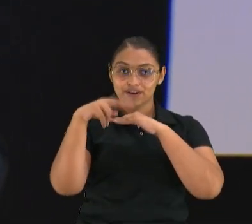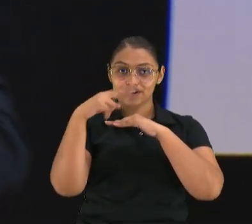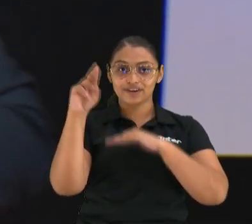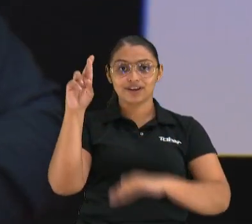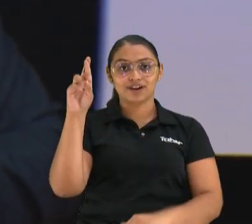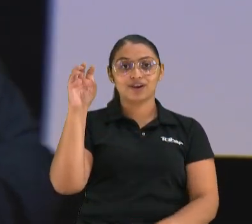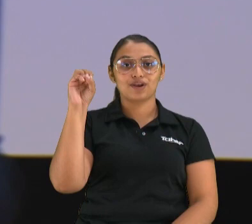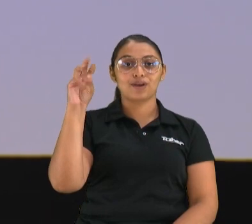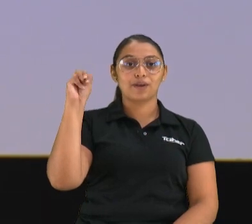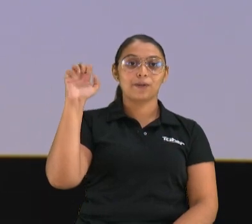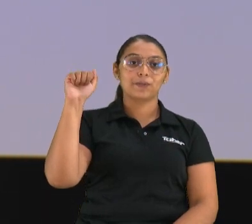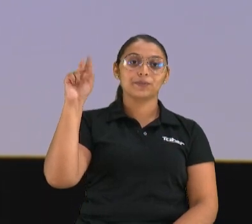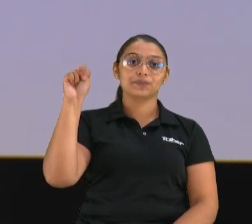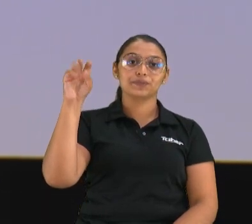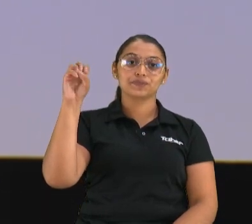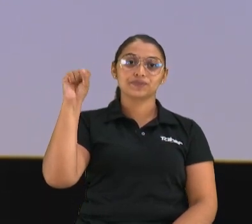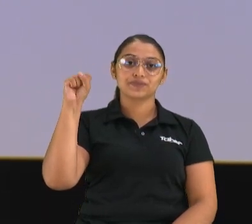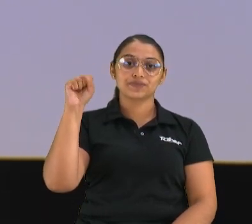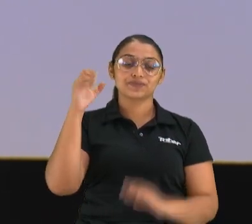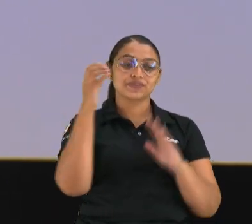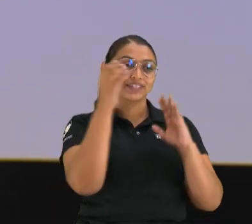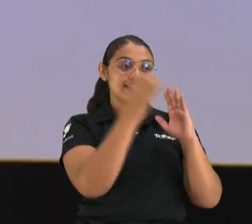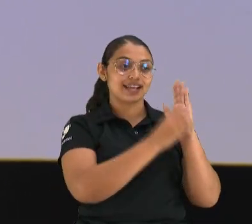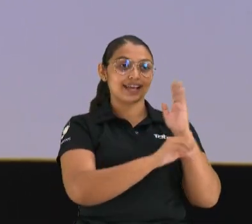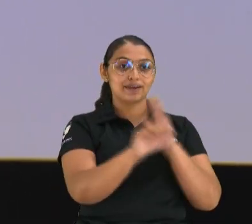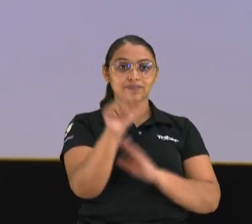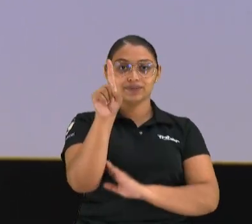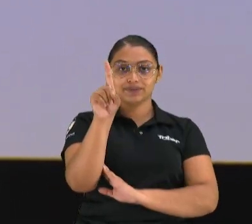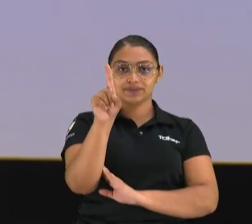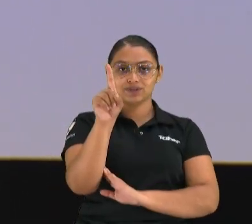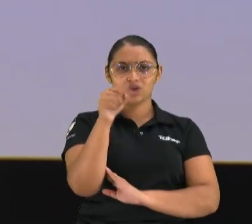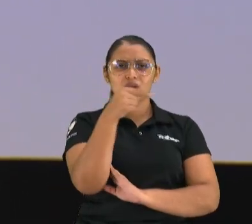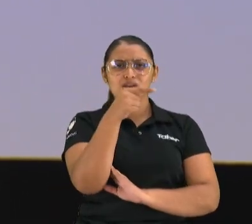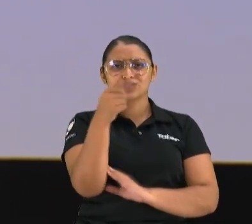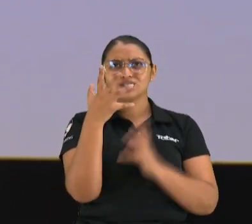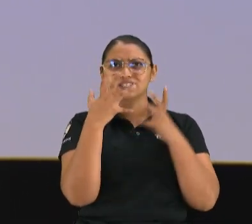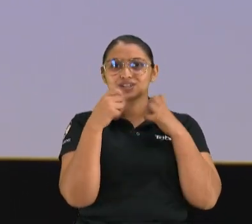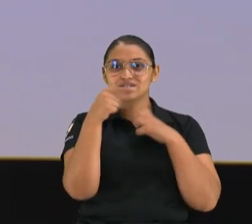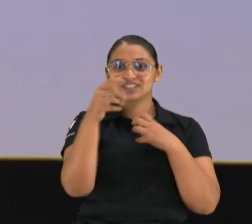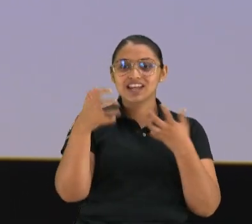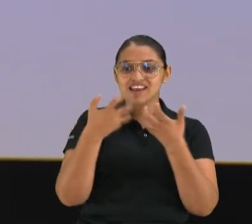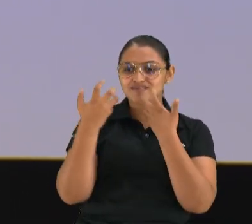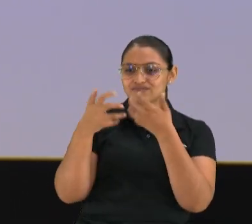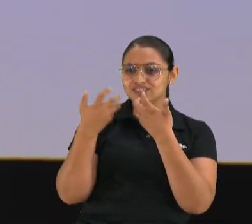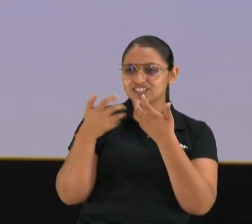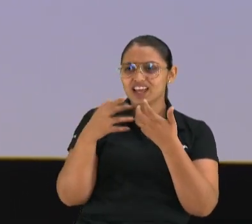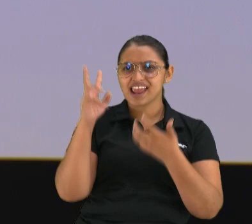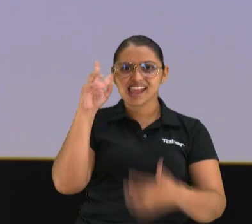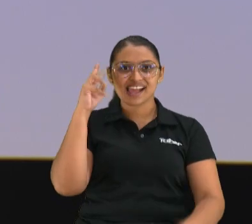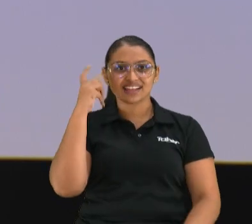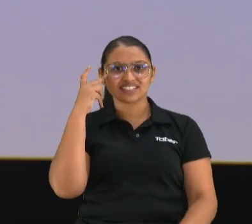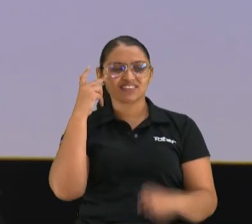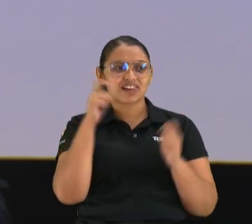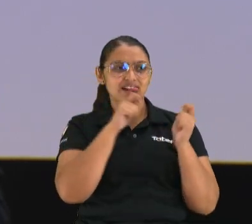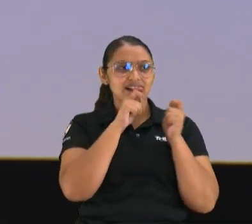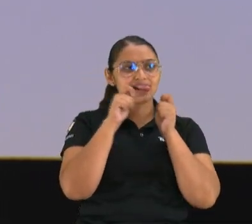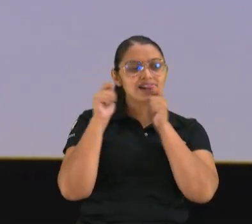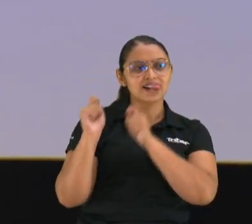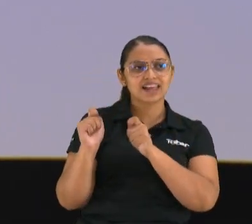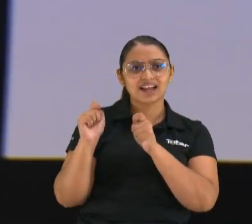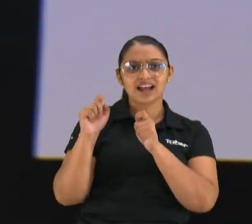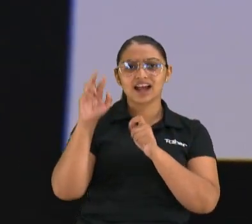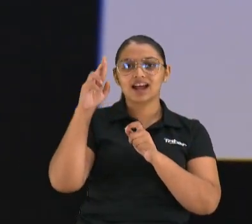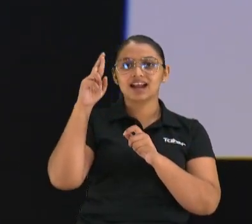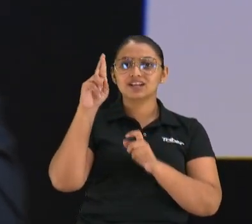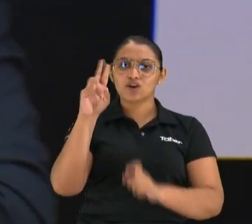en alguna etapa de su vida averigüe que es la carta a los romanos para el cristianismo muchos teólogos han dado sus opiniones